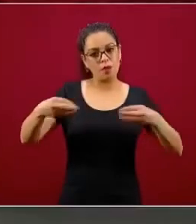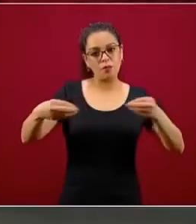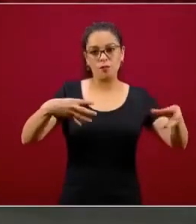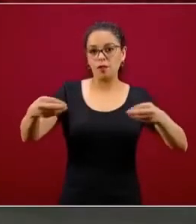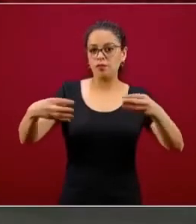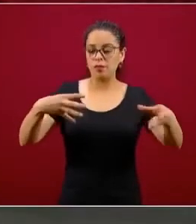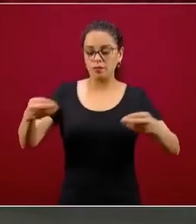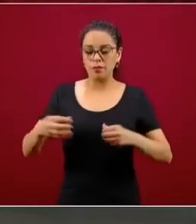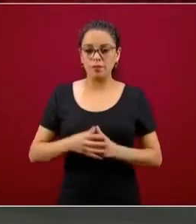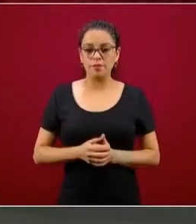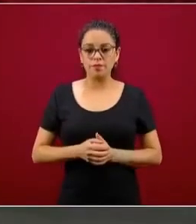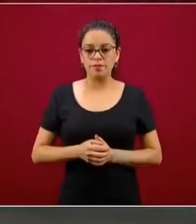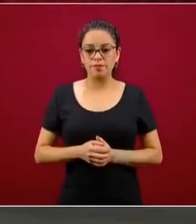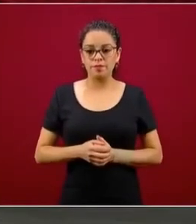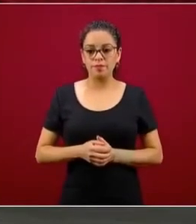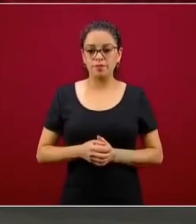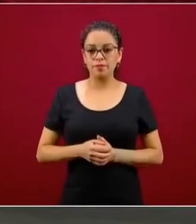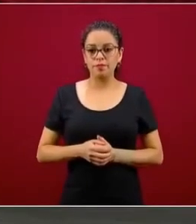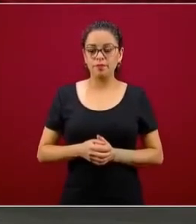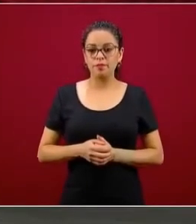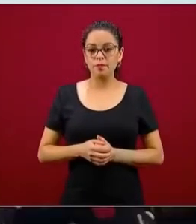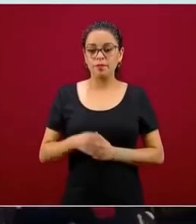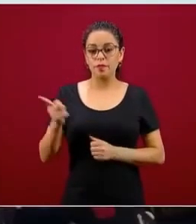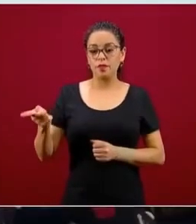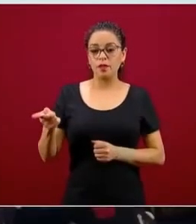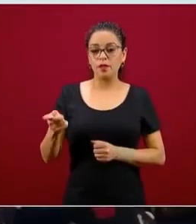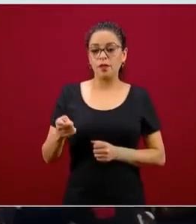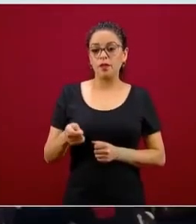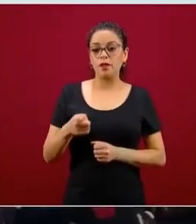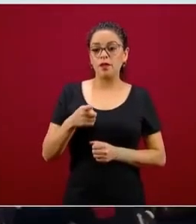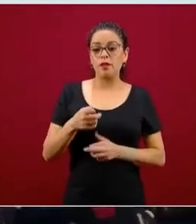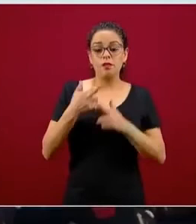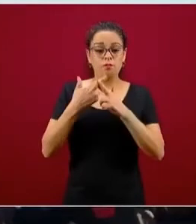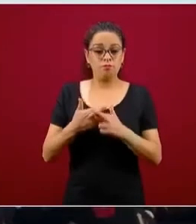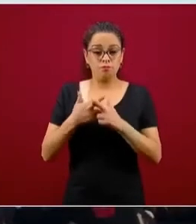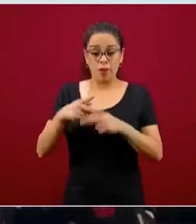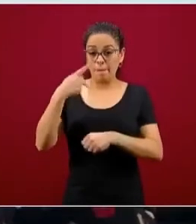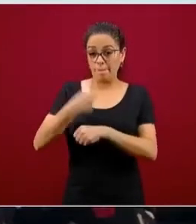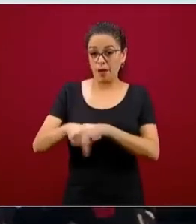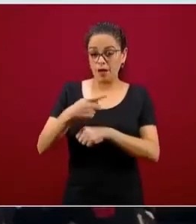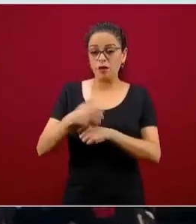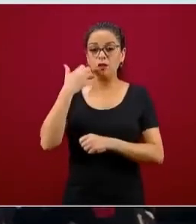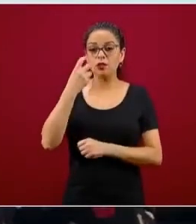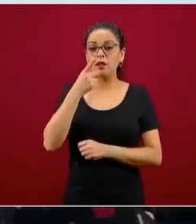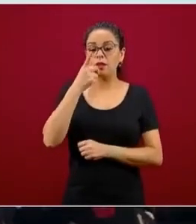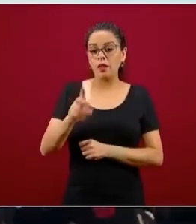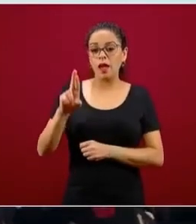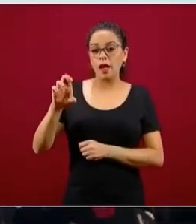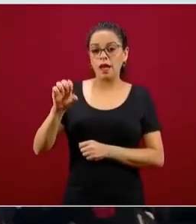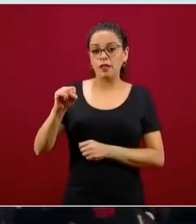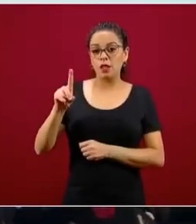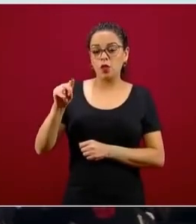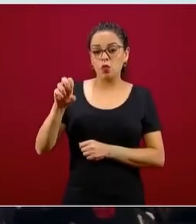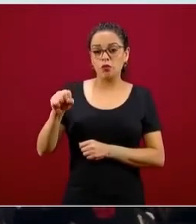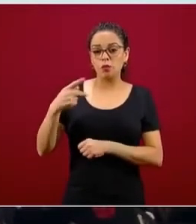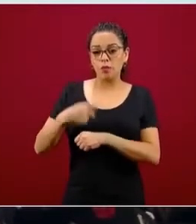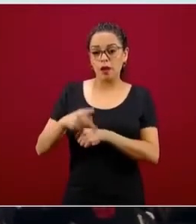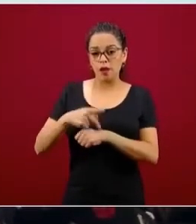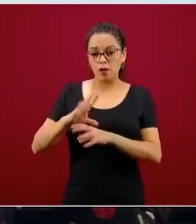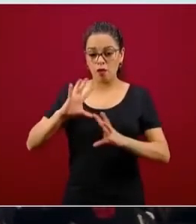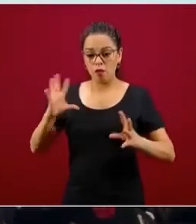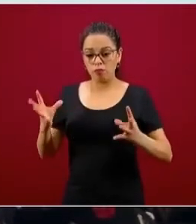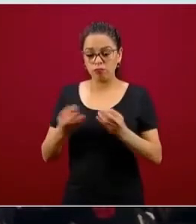Y cuando se habla de residuos peligrosos de origen biológico infeccioso es porque hay una concentración suficiente para